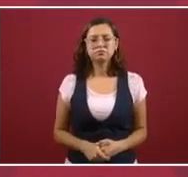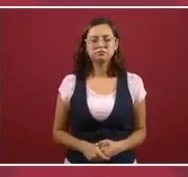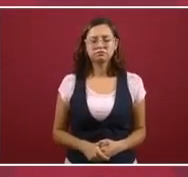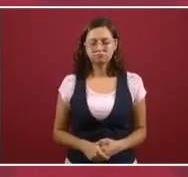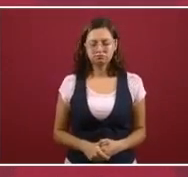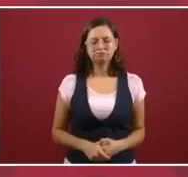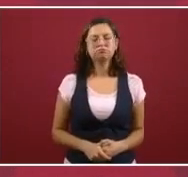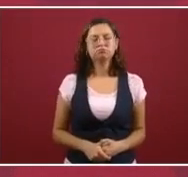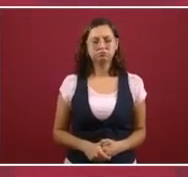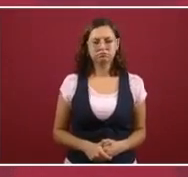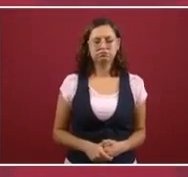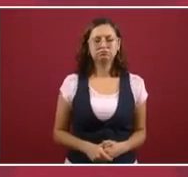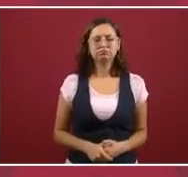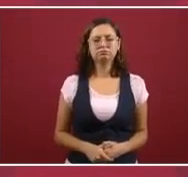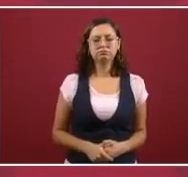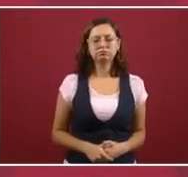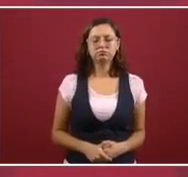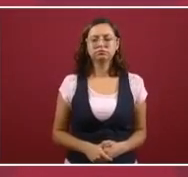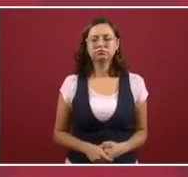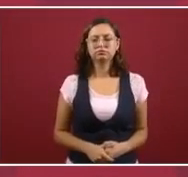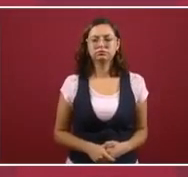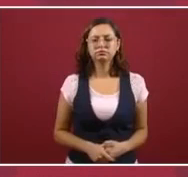sí, pero